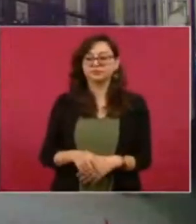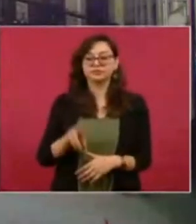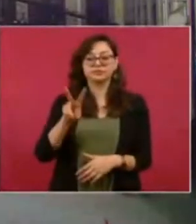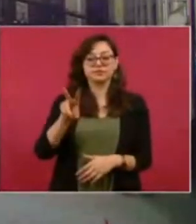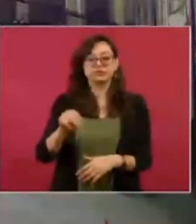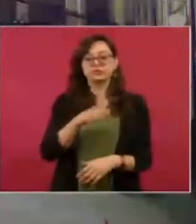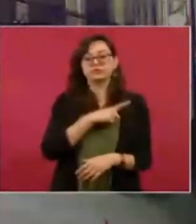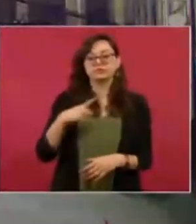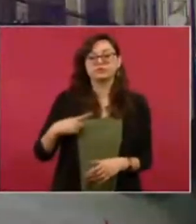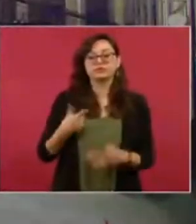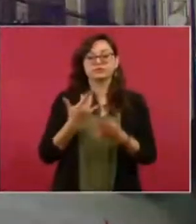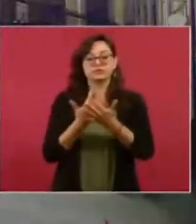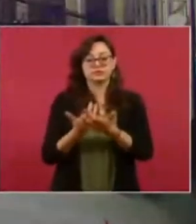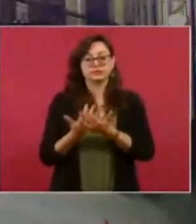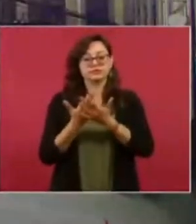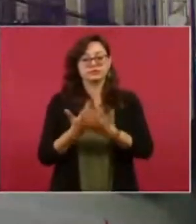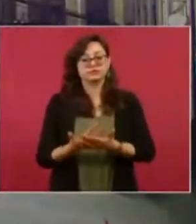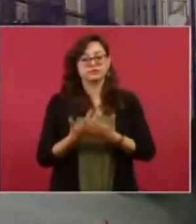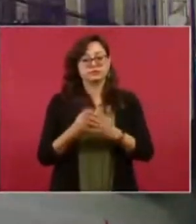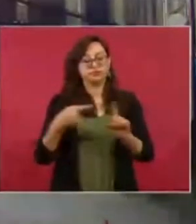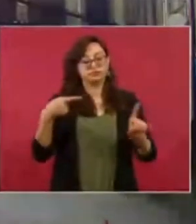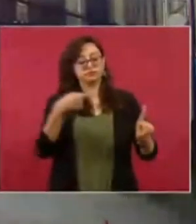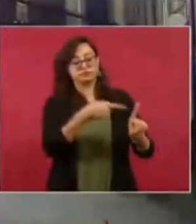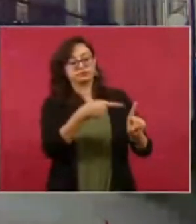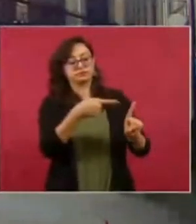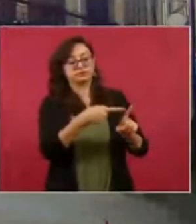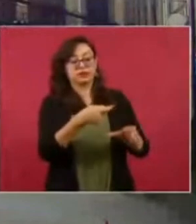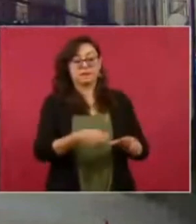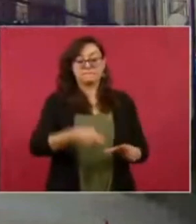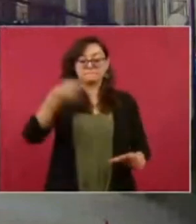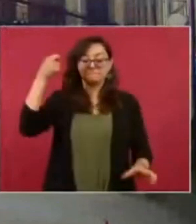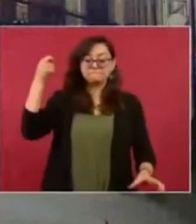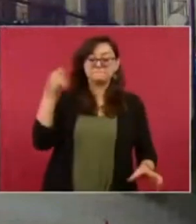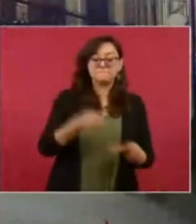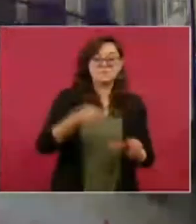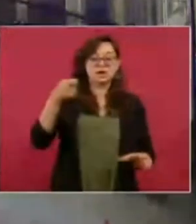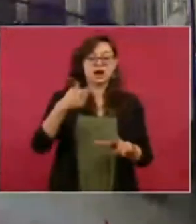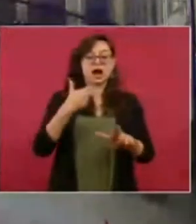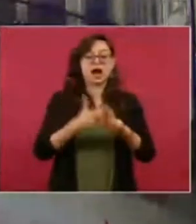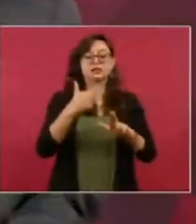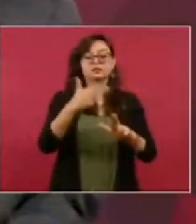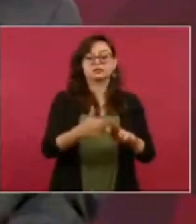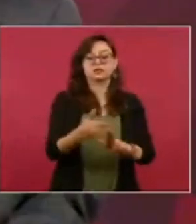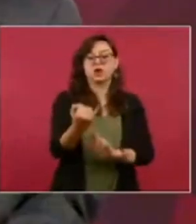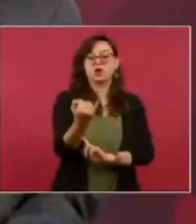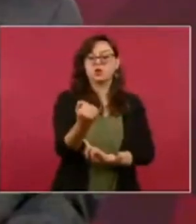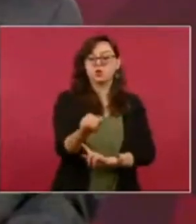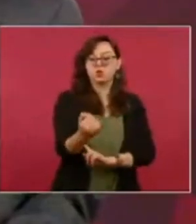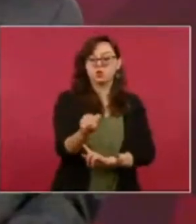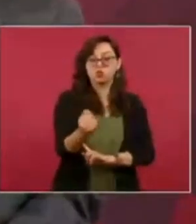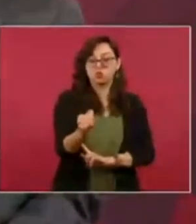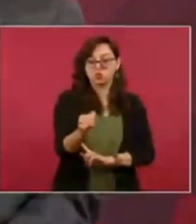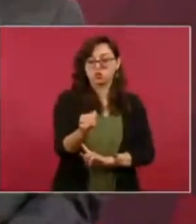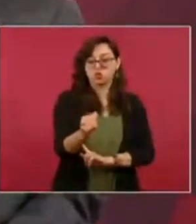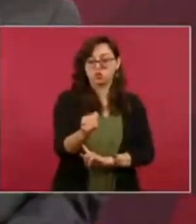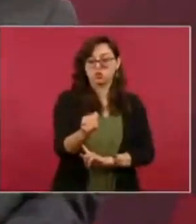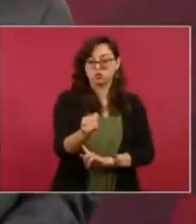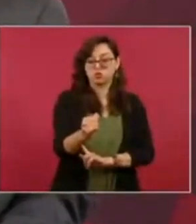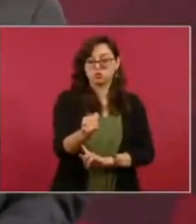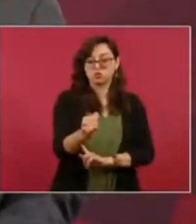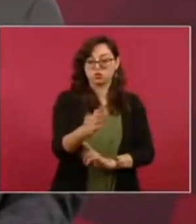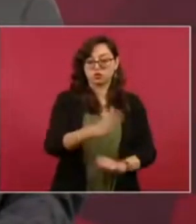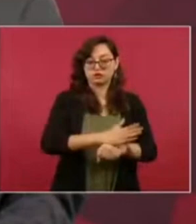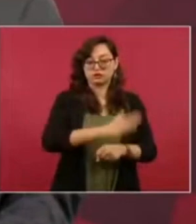esa aseguramiento que hace esta persona que aspira a ser candidato presidencial Por cierto y también se habló